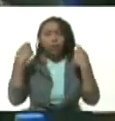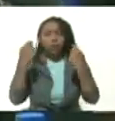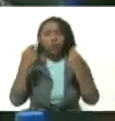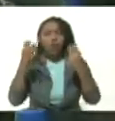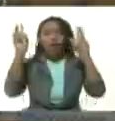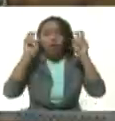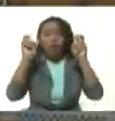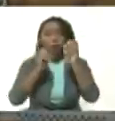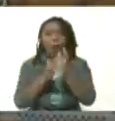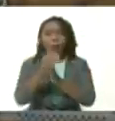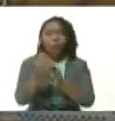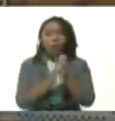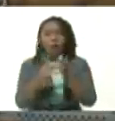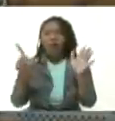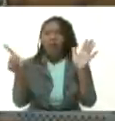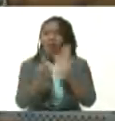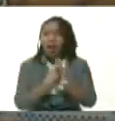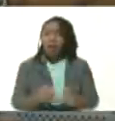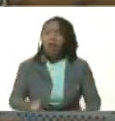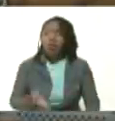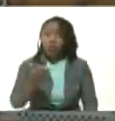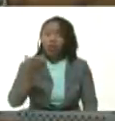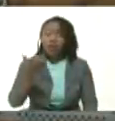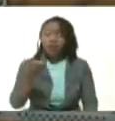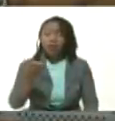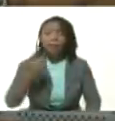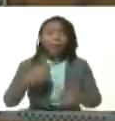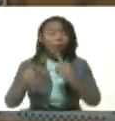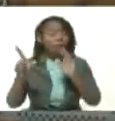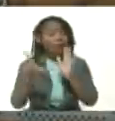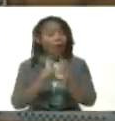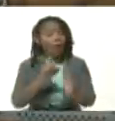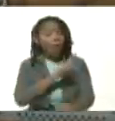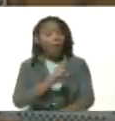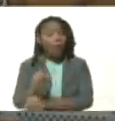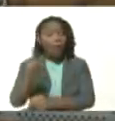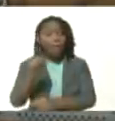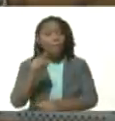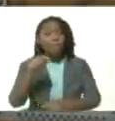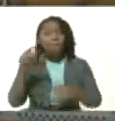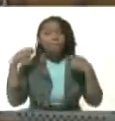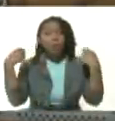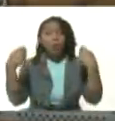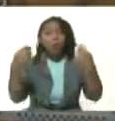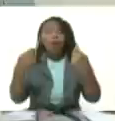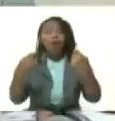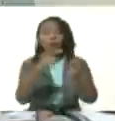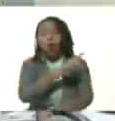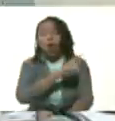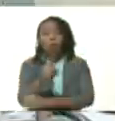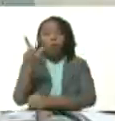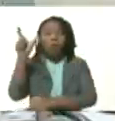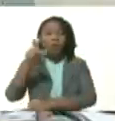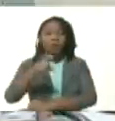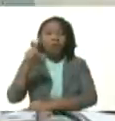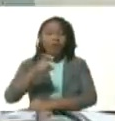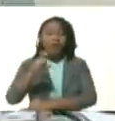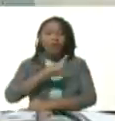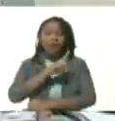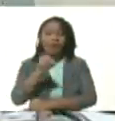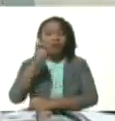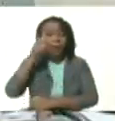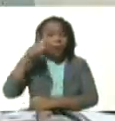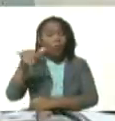nuevos emprendimientos. Una ley novedosa, pero que además es una ley que cumple un mandato popular, que cumple la necesidad de ese